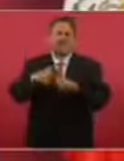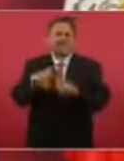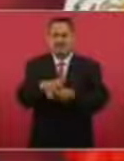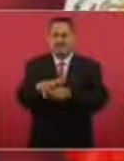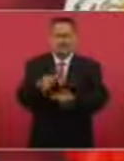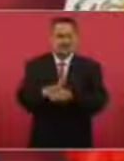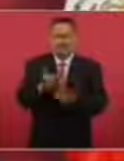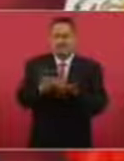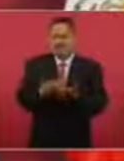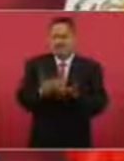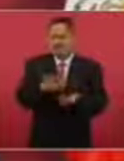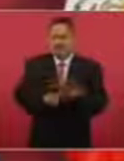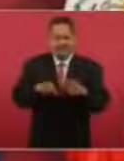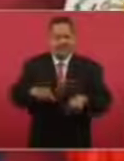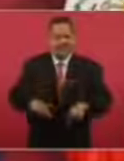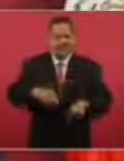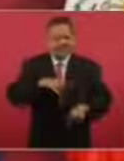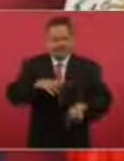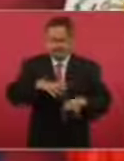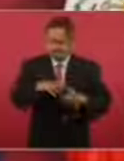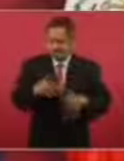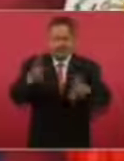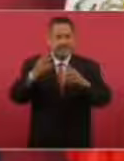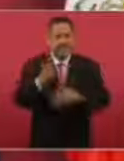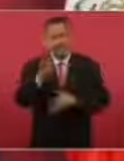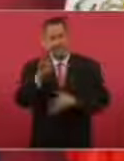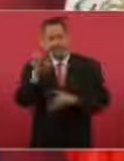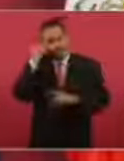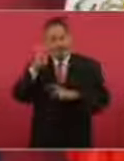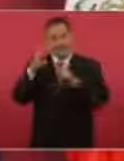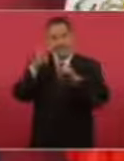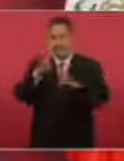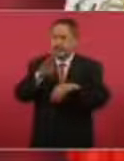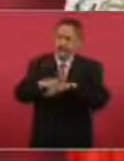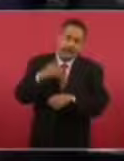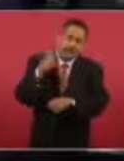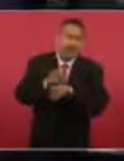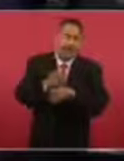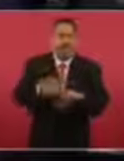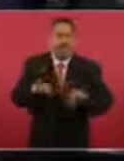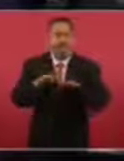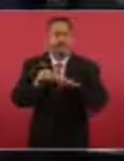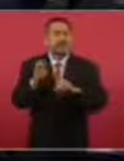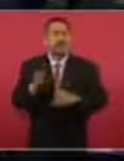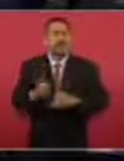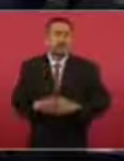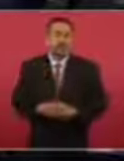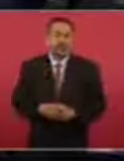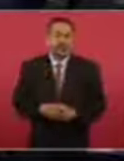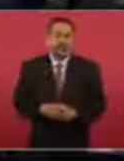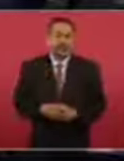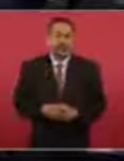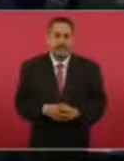que ese es el propósito principal.